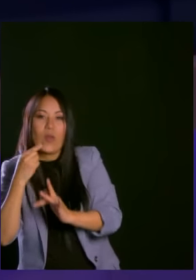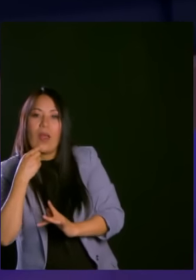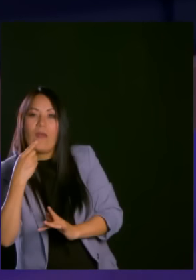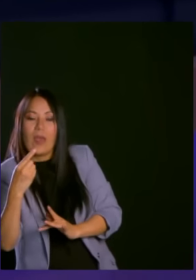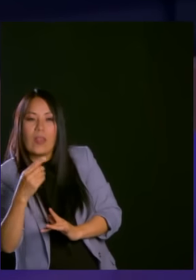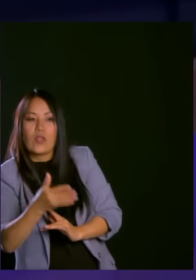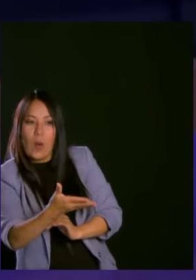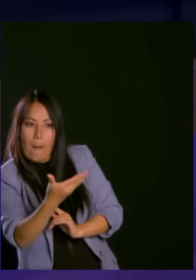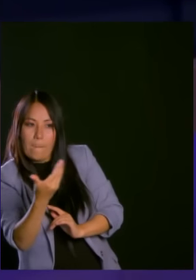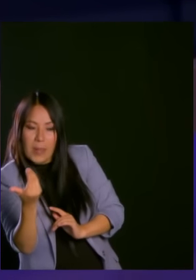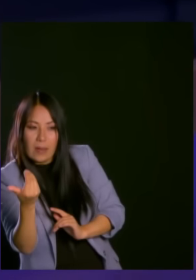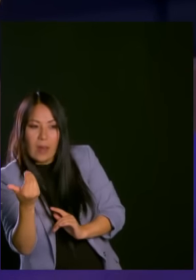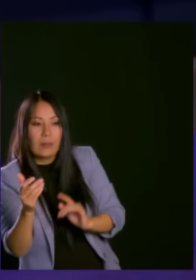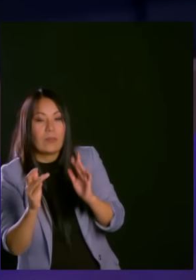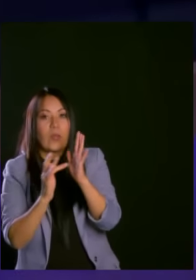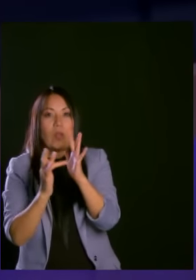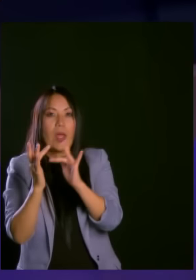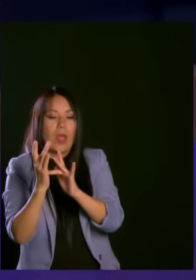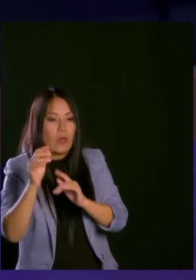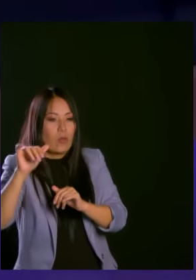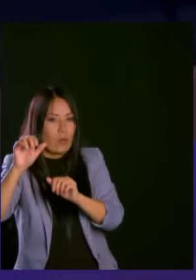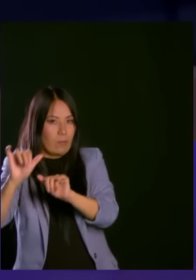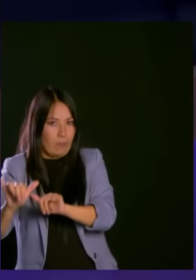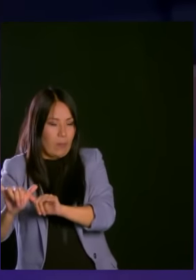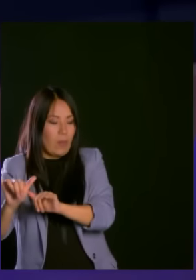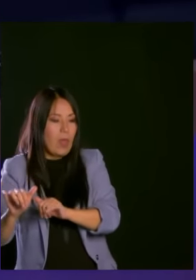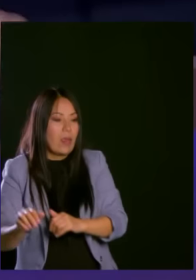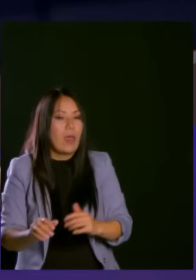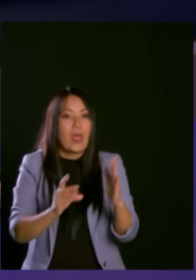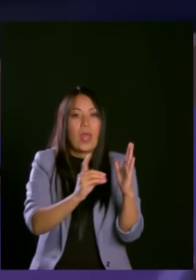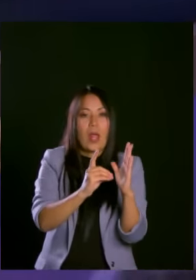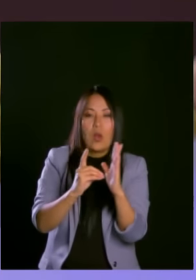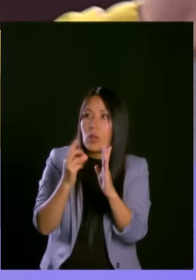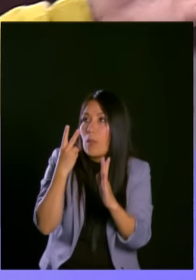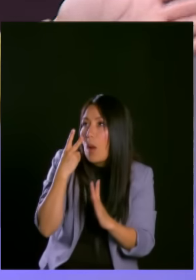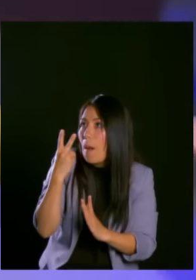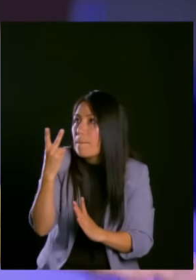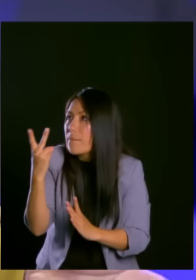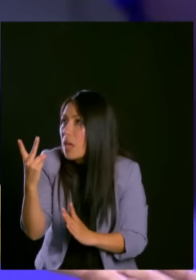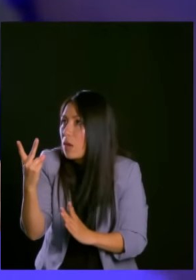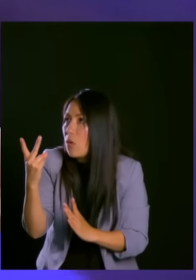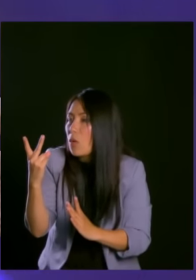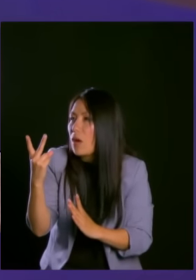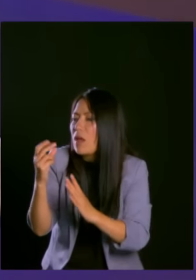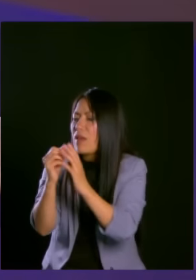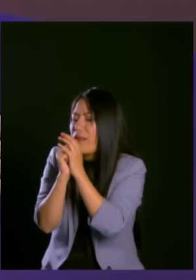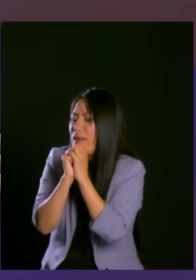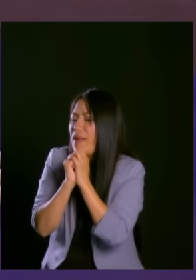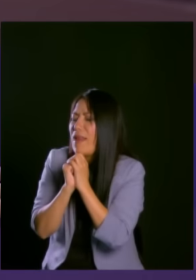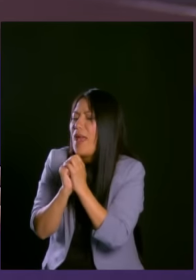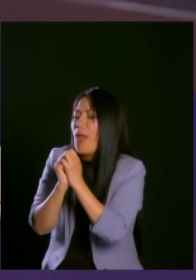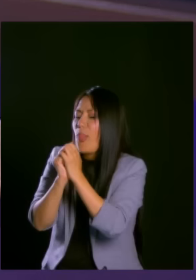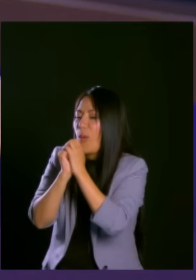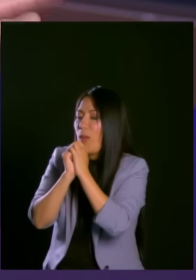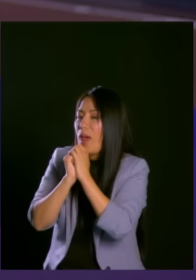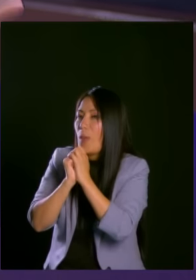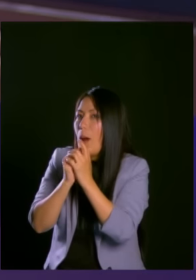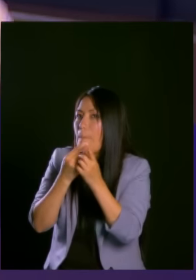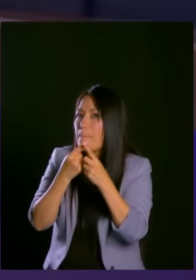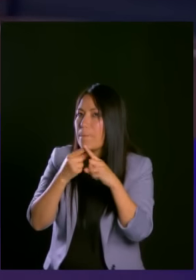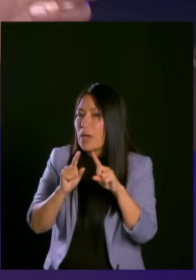hicieron? A ver todos, ¿qué hicieron? ¿Le qué? Le adoraron.